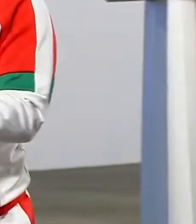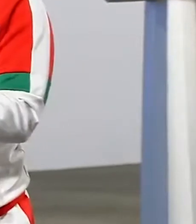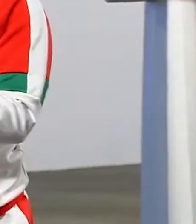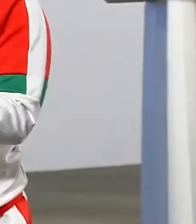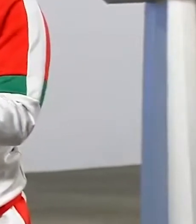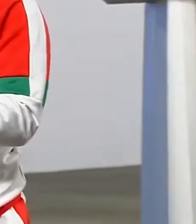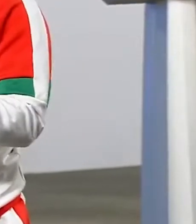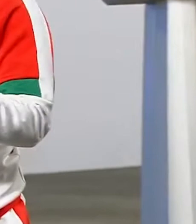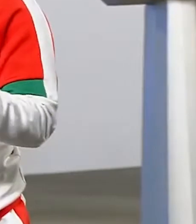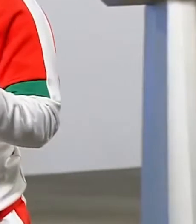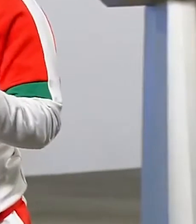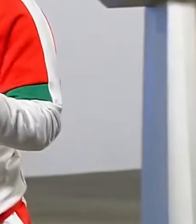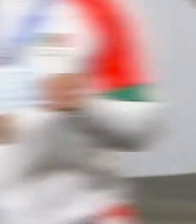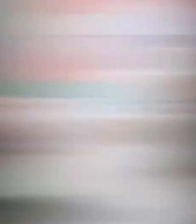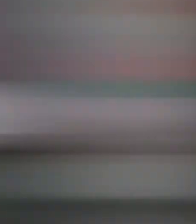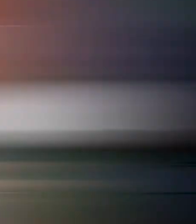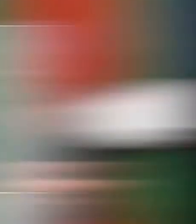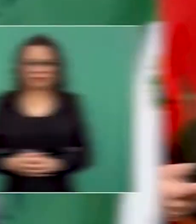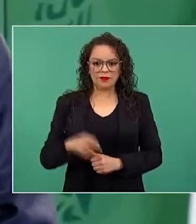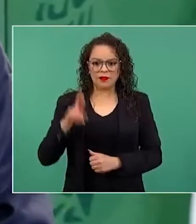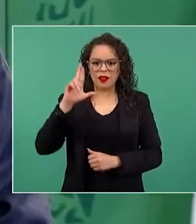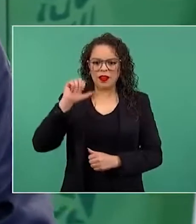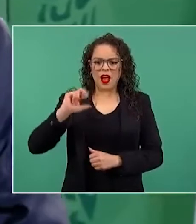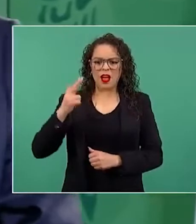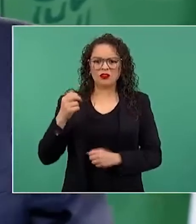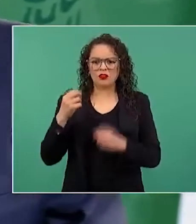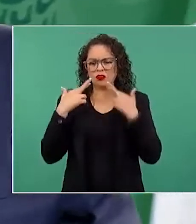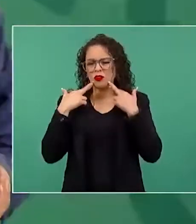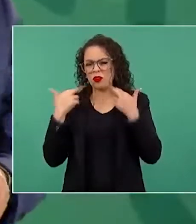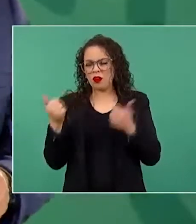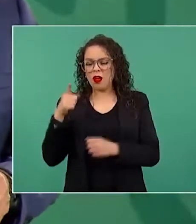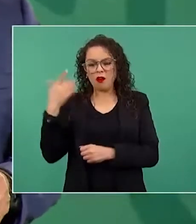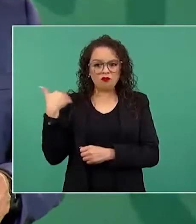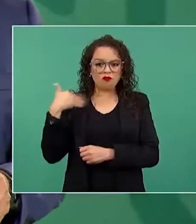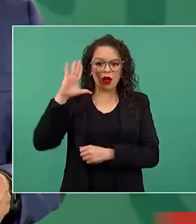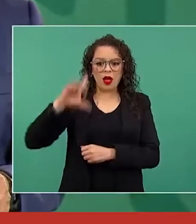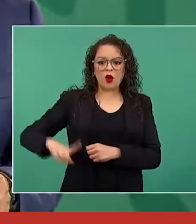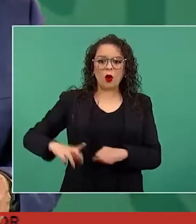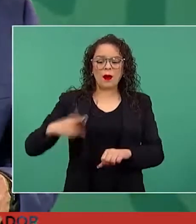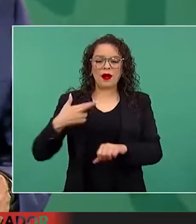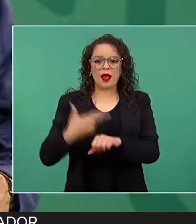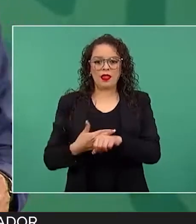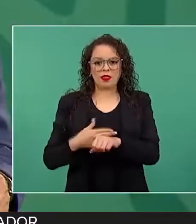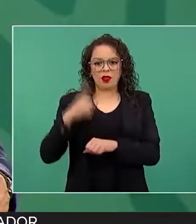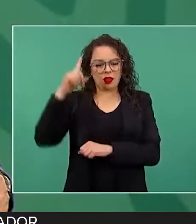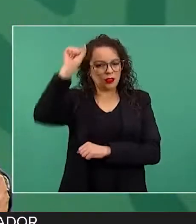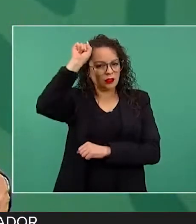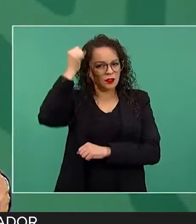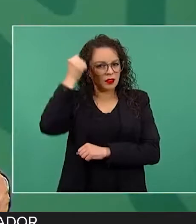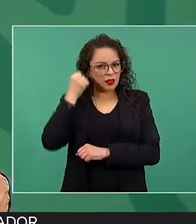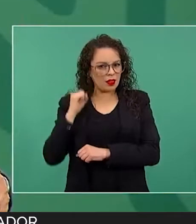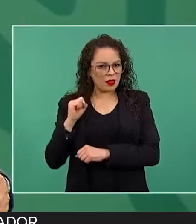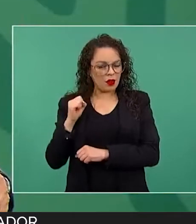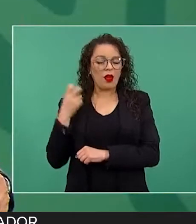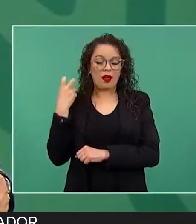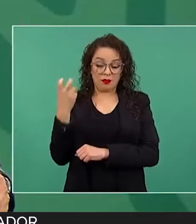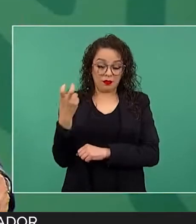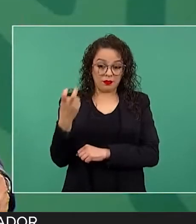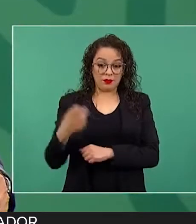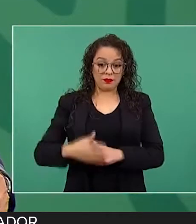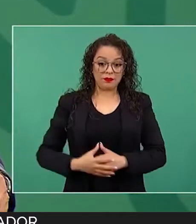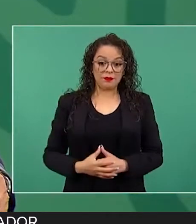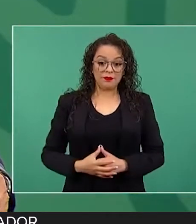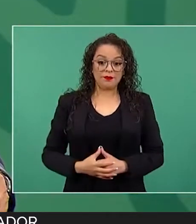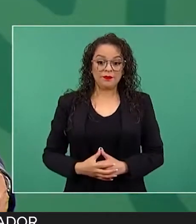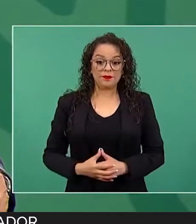realizado el 15 de septiembre. El jefe del Ejecutivo proyecta un nuevo sorteo para fin de año y se trata de lotes de un rancho